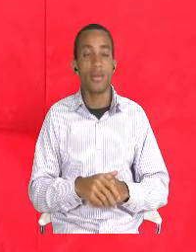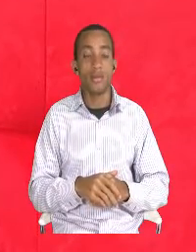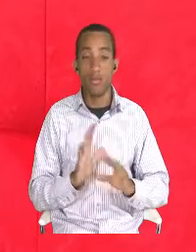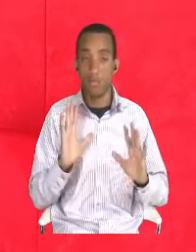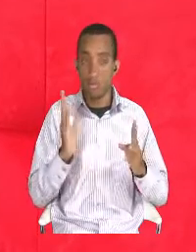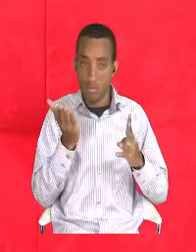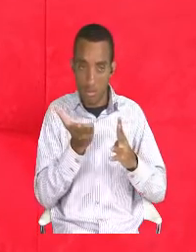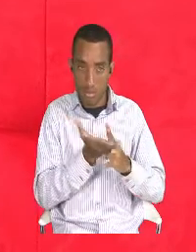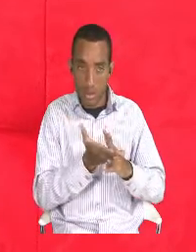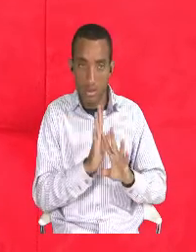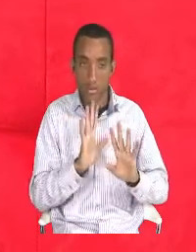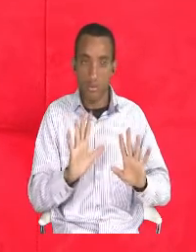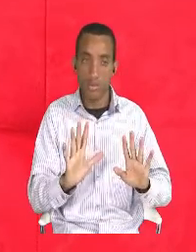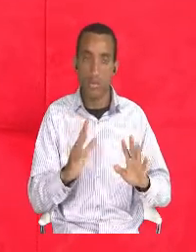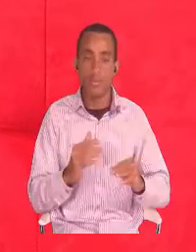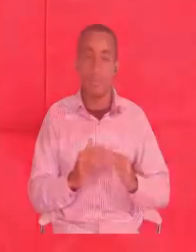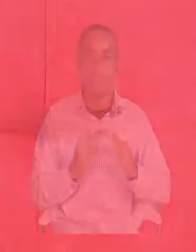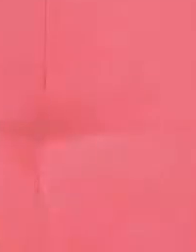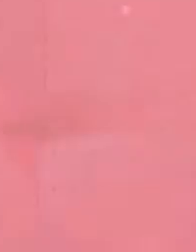primera pausa, estamos aquí en casa.